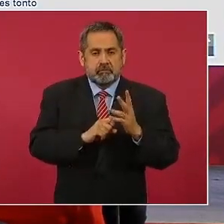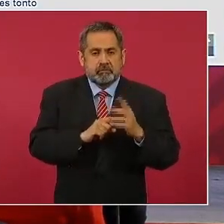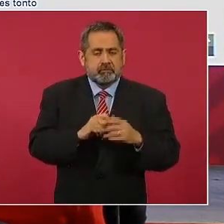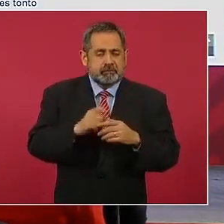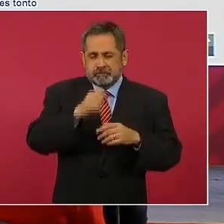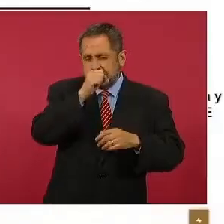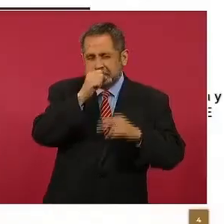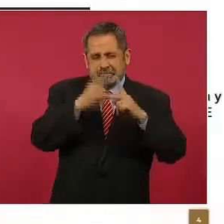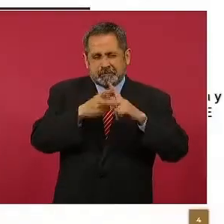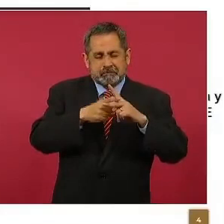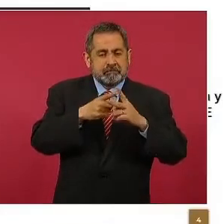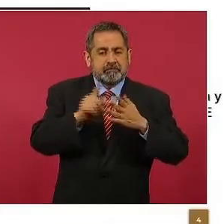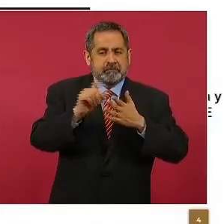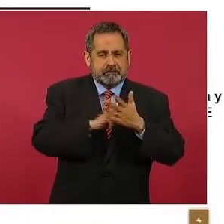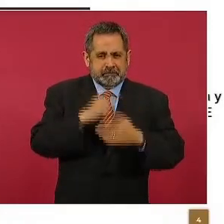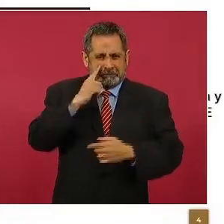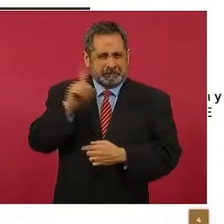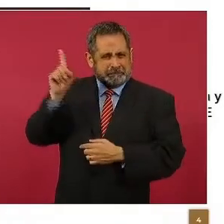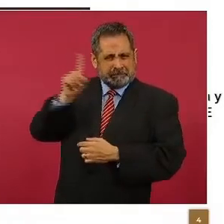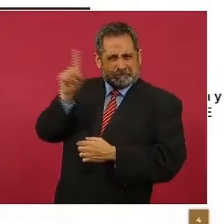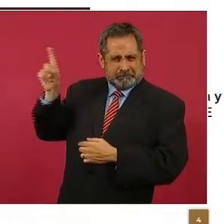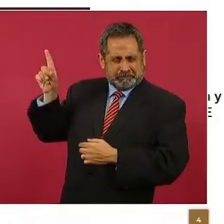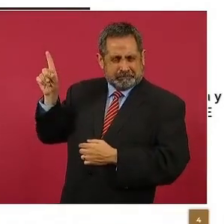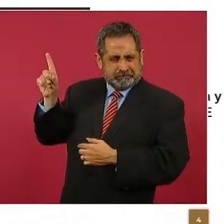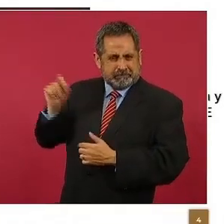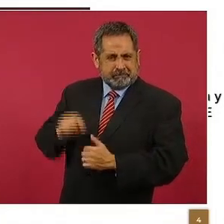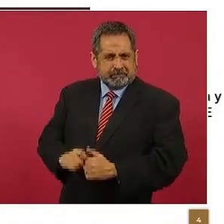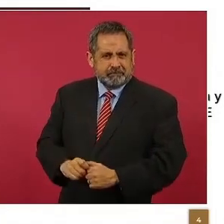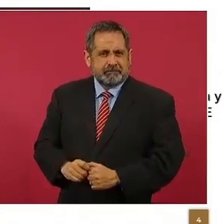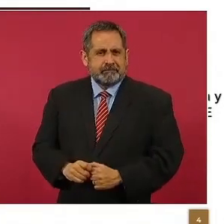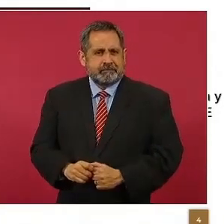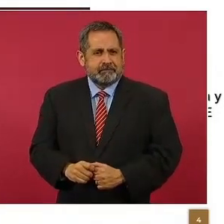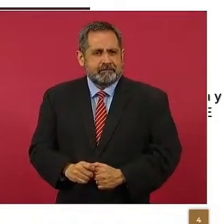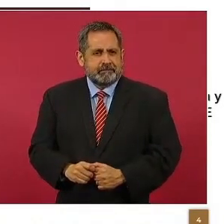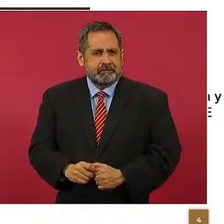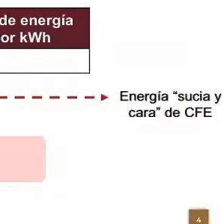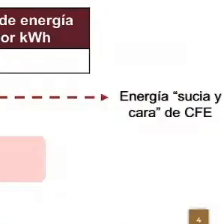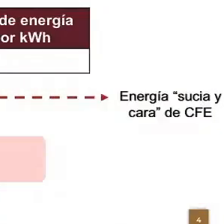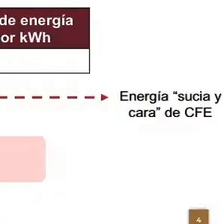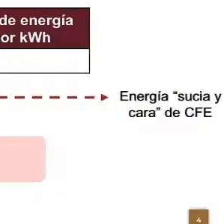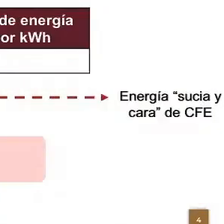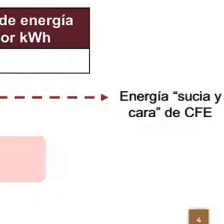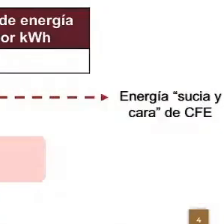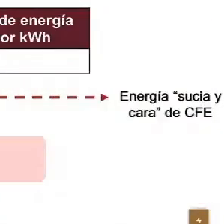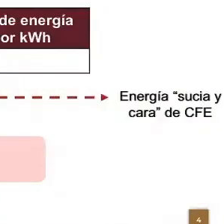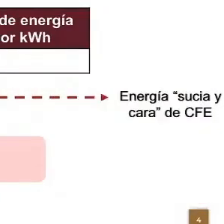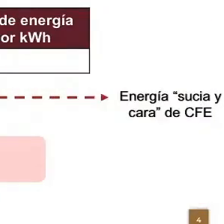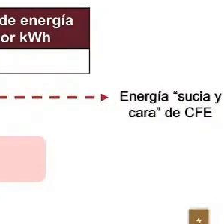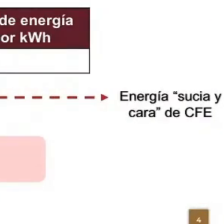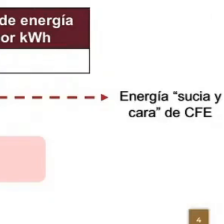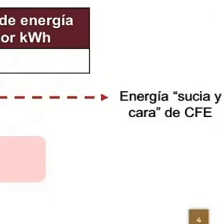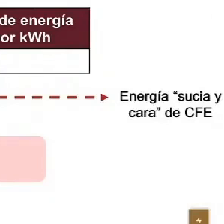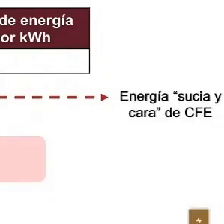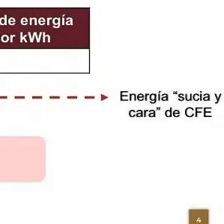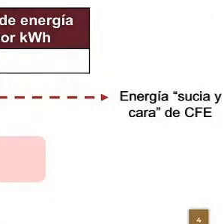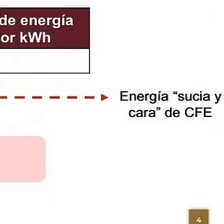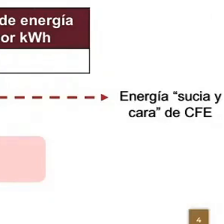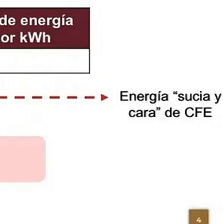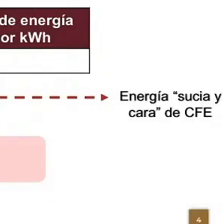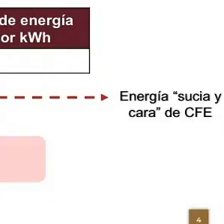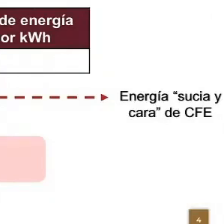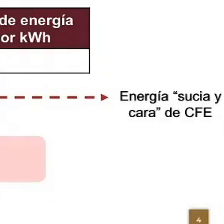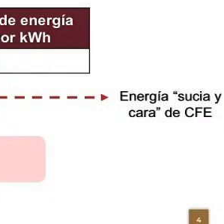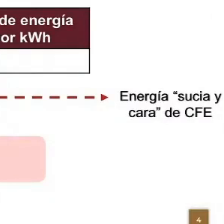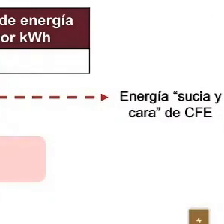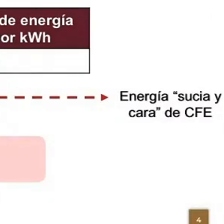indicadores generales de gasto por consumo de energía eléctrica de las tiendas OXXO con suministro de energía limpia. Y ponen un promedio de lo que